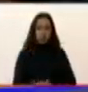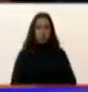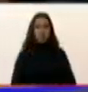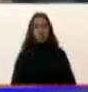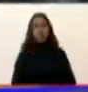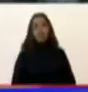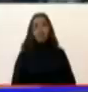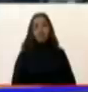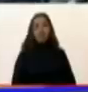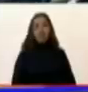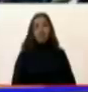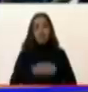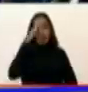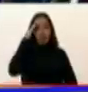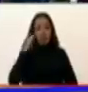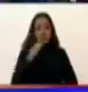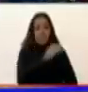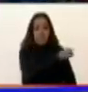de la milicia.